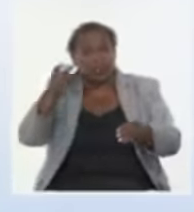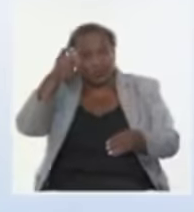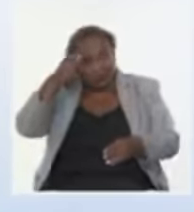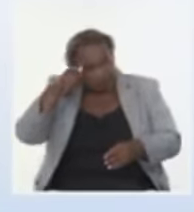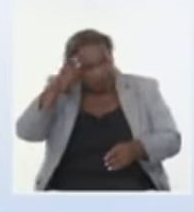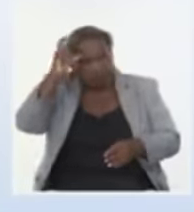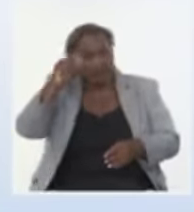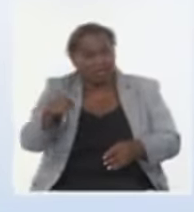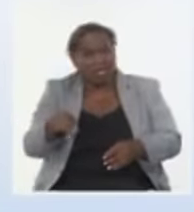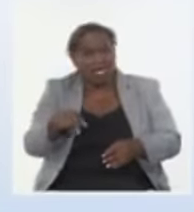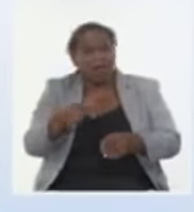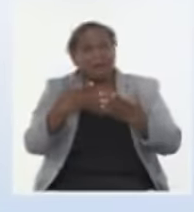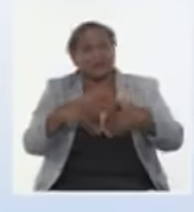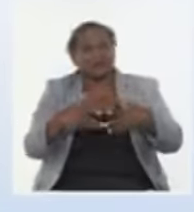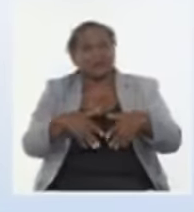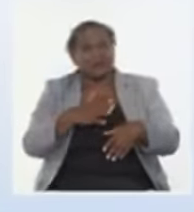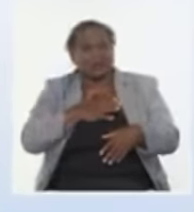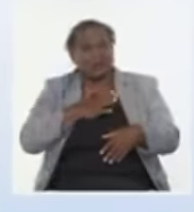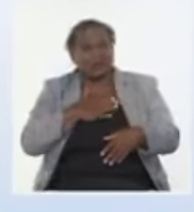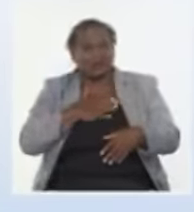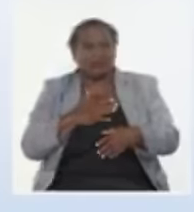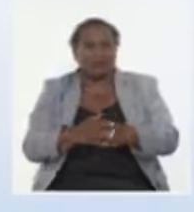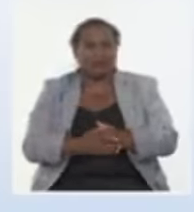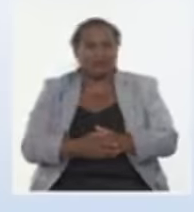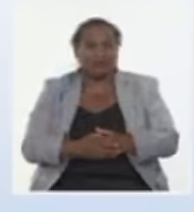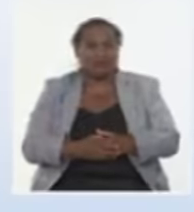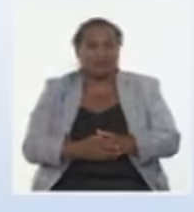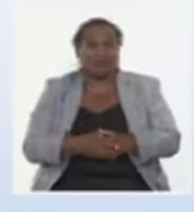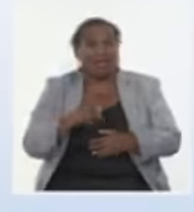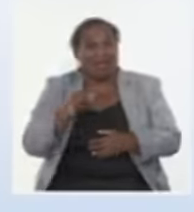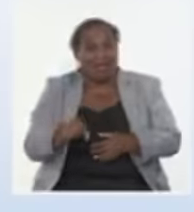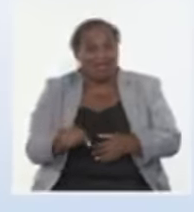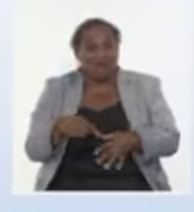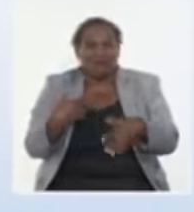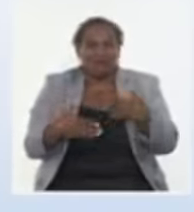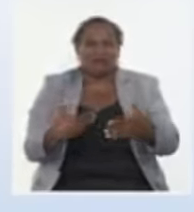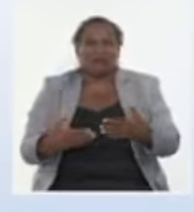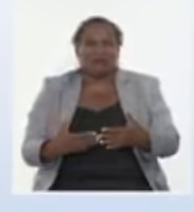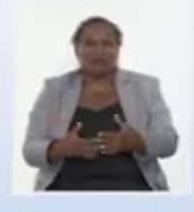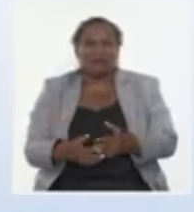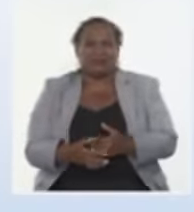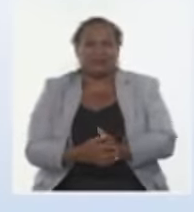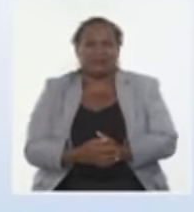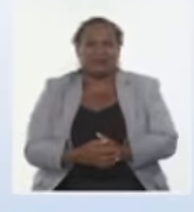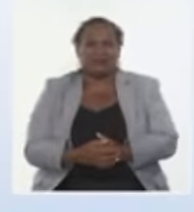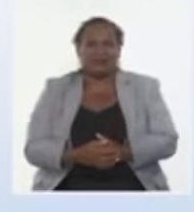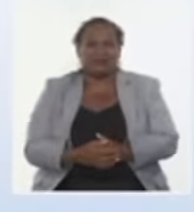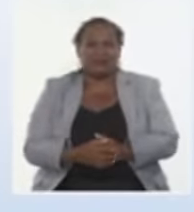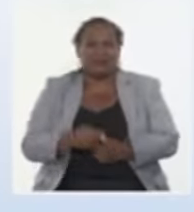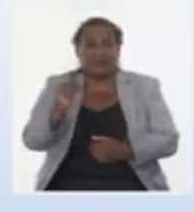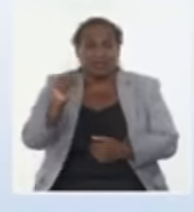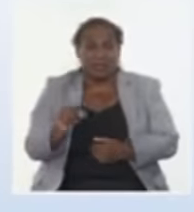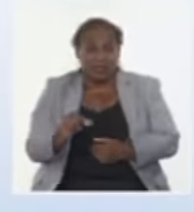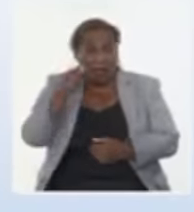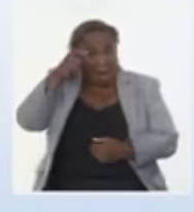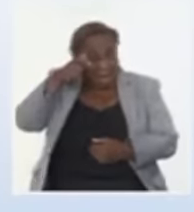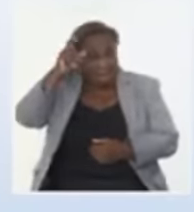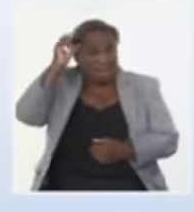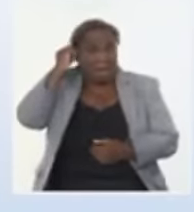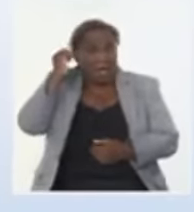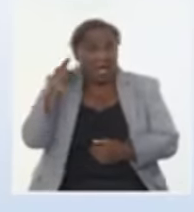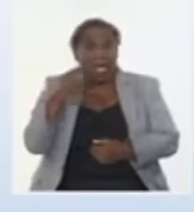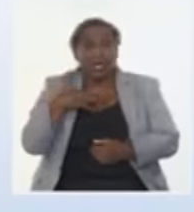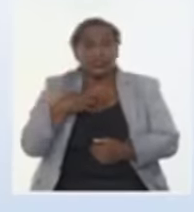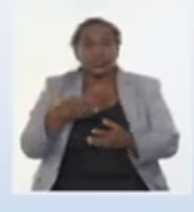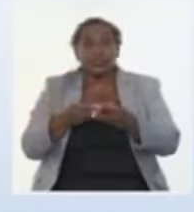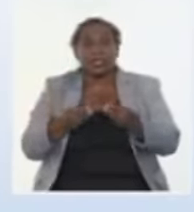productores particulares. Ahí ocurrieron distorsiones. Hay personas que tienen vaca en Cuba y no tienen tierra,